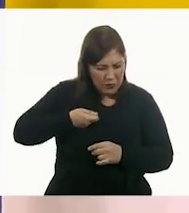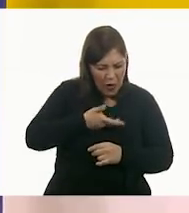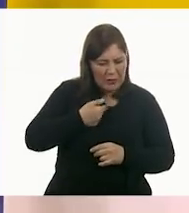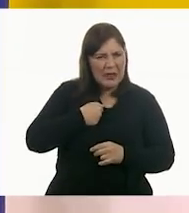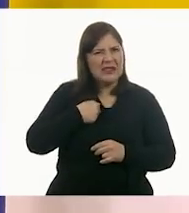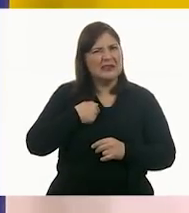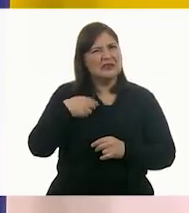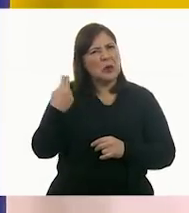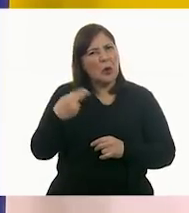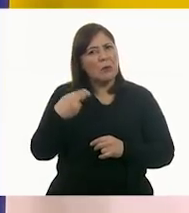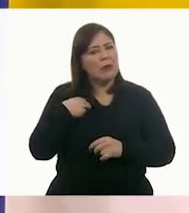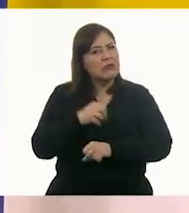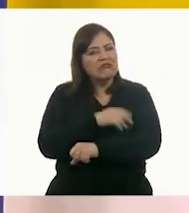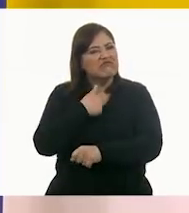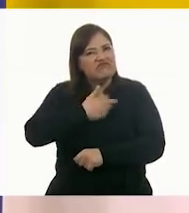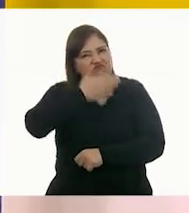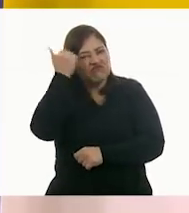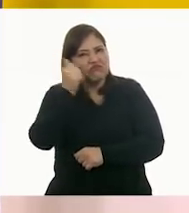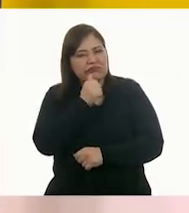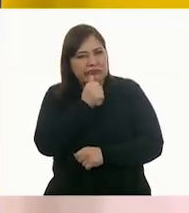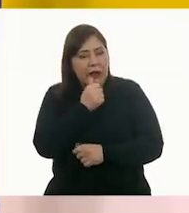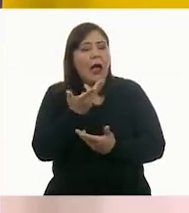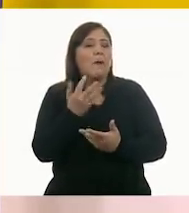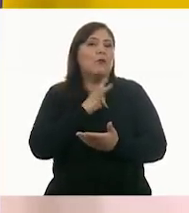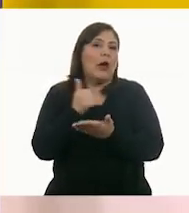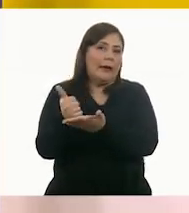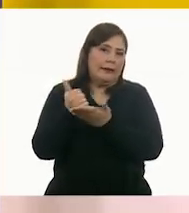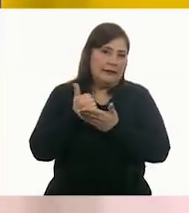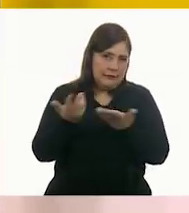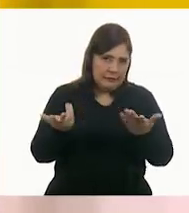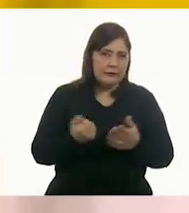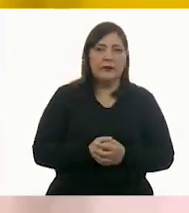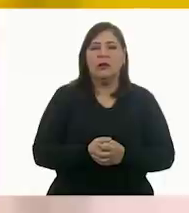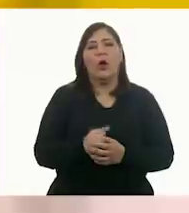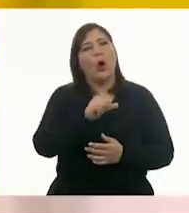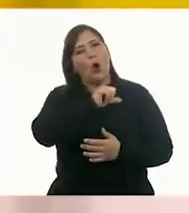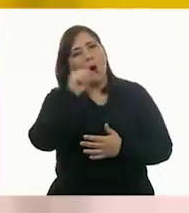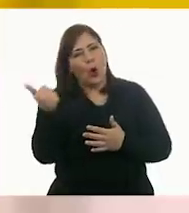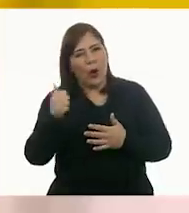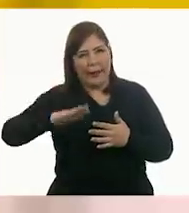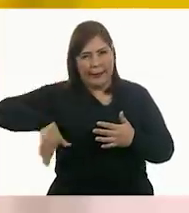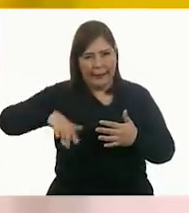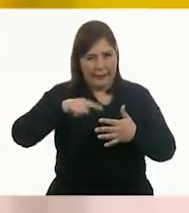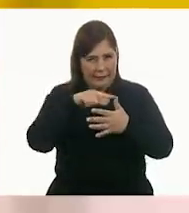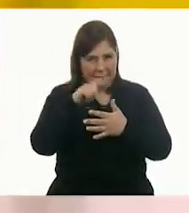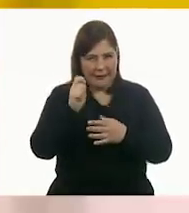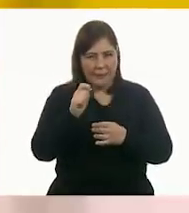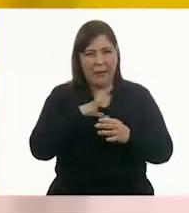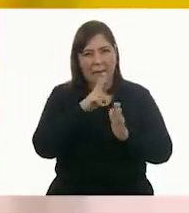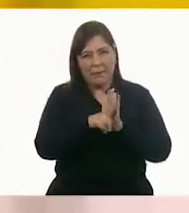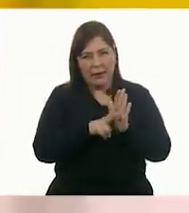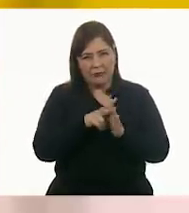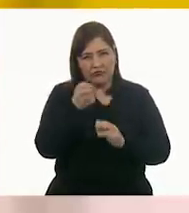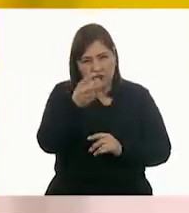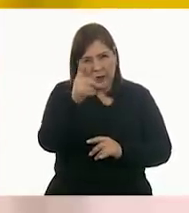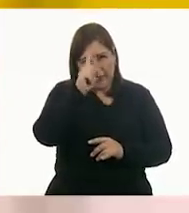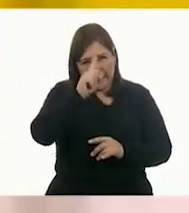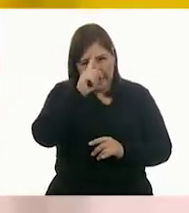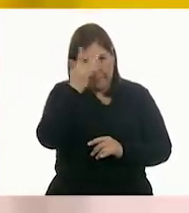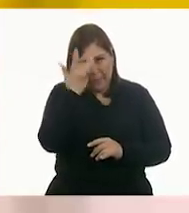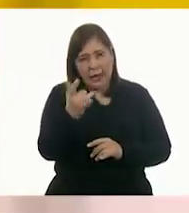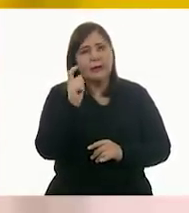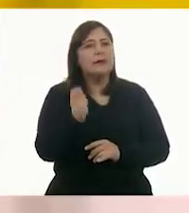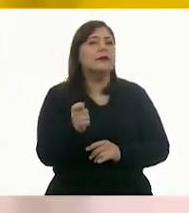pedir ayuda. Sí. Otra, la acabamos de ver con nuestro video, es seguir